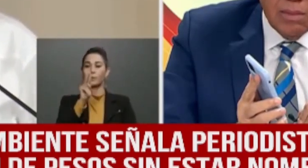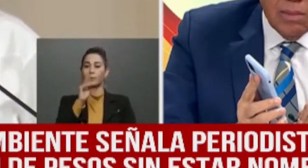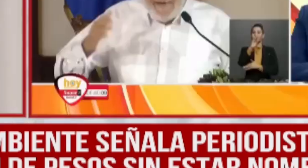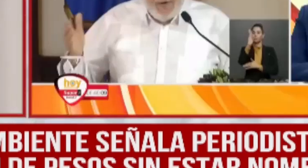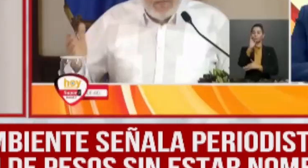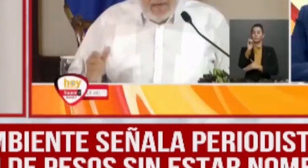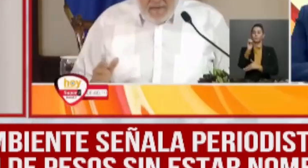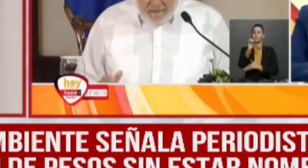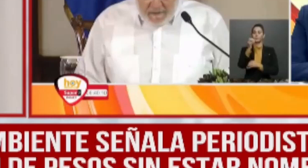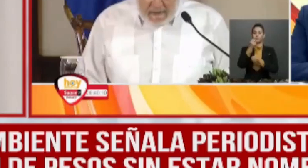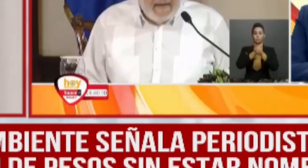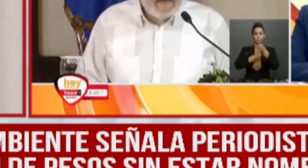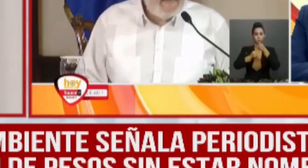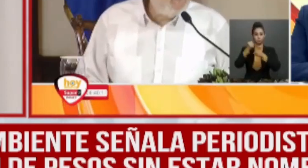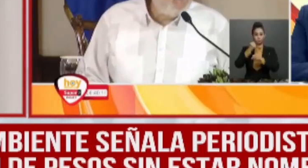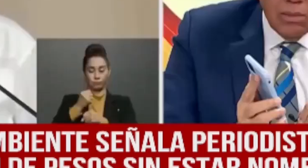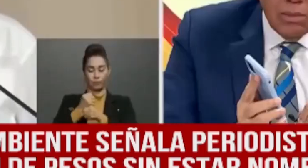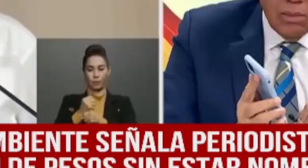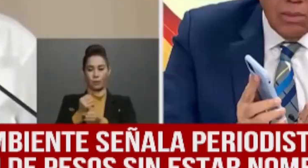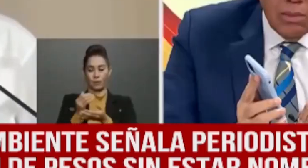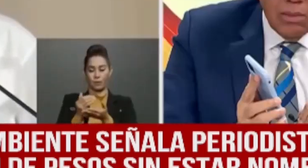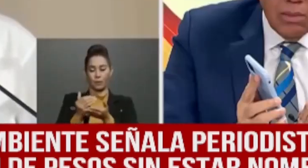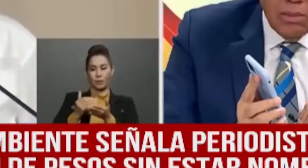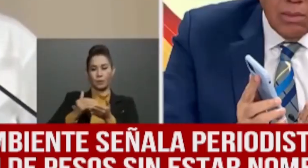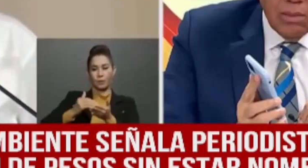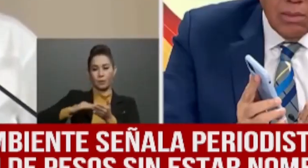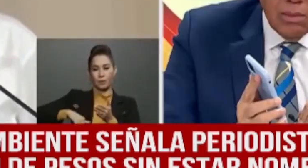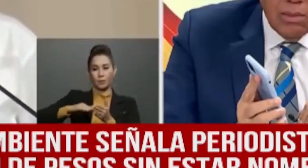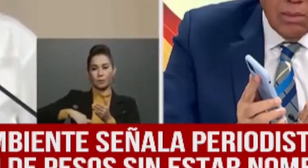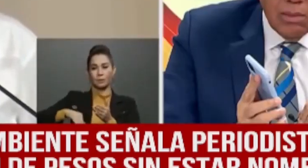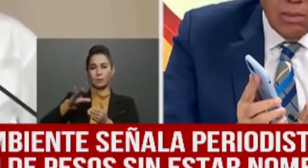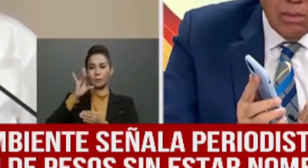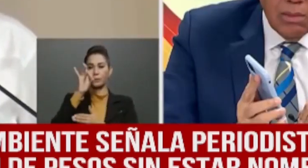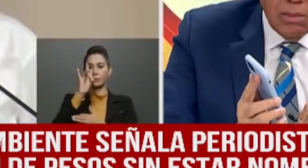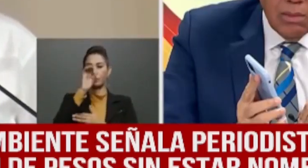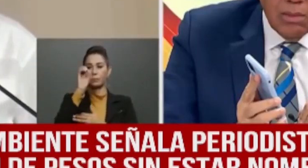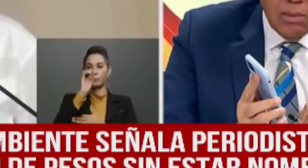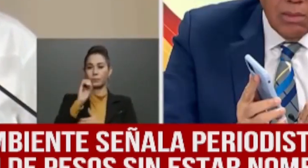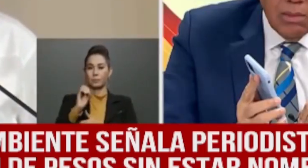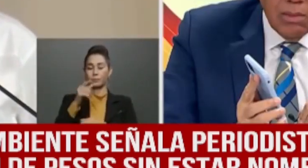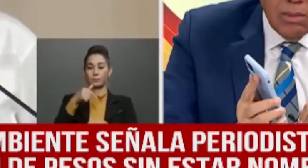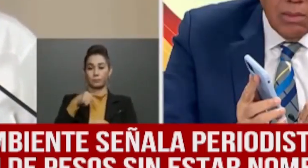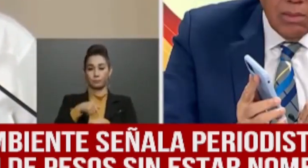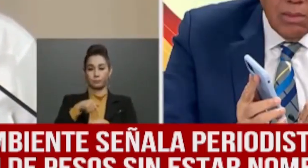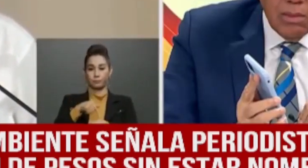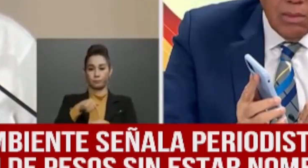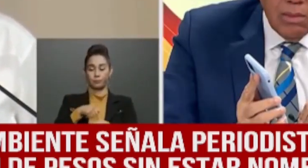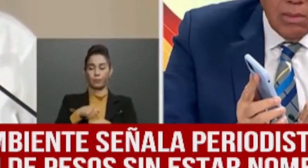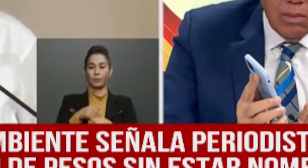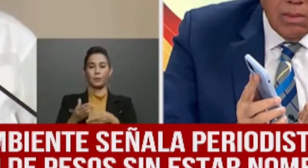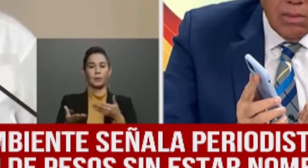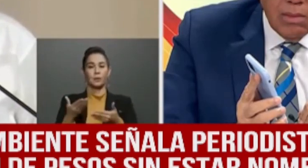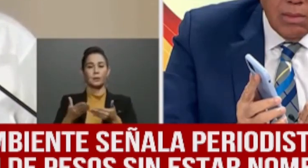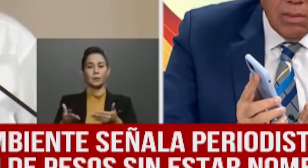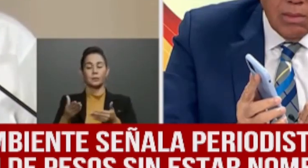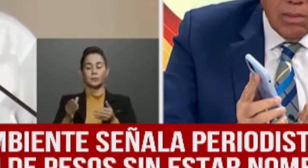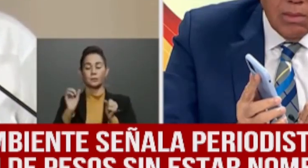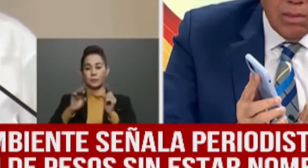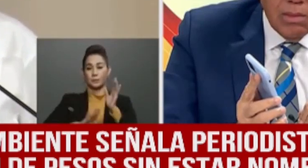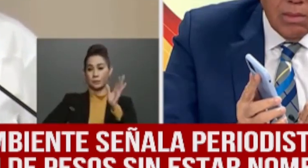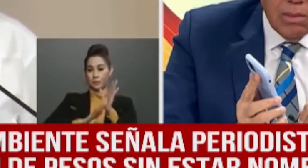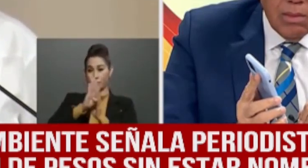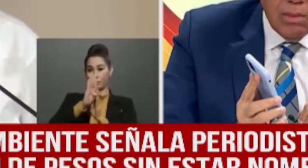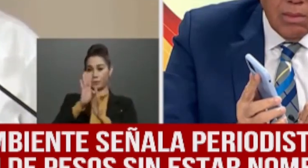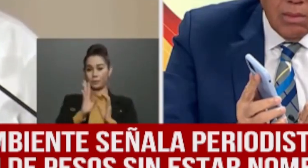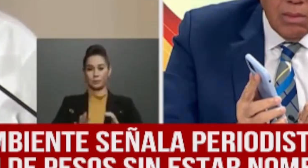Mera. Y nosotros, que todos ustedes saben que para nosotros Orlando es más que un hijo, que me lo dejó Salvador